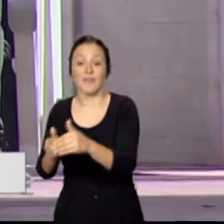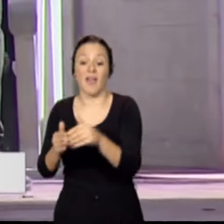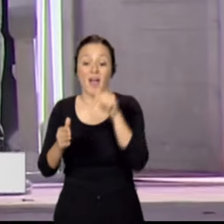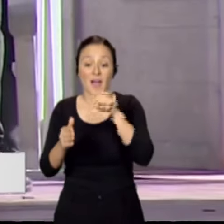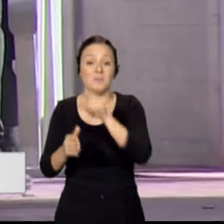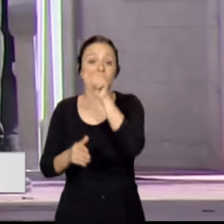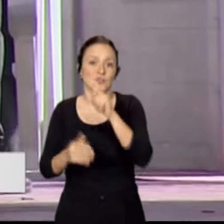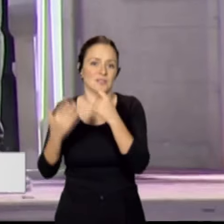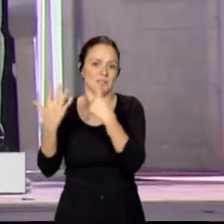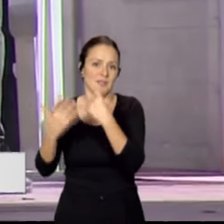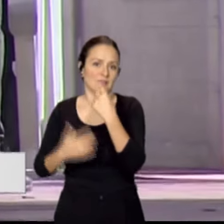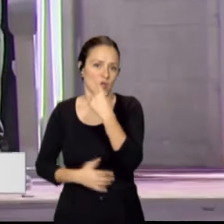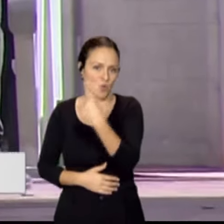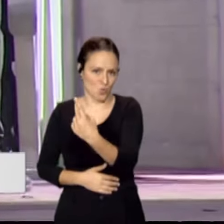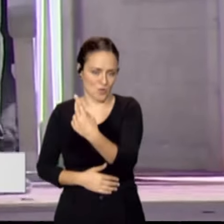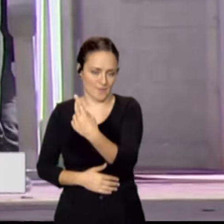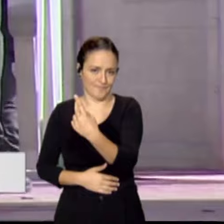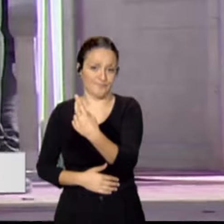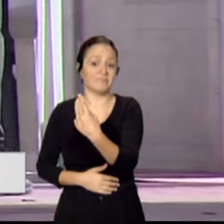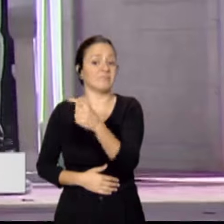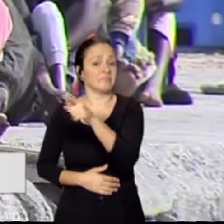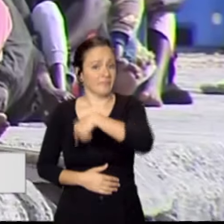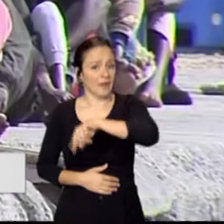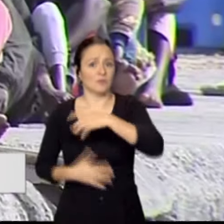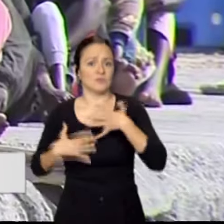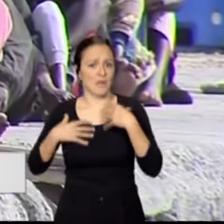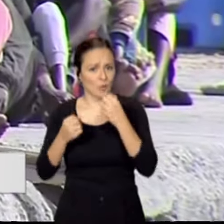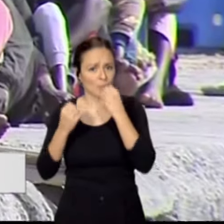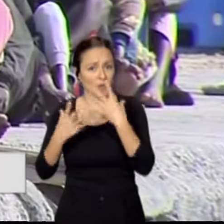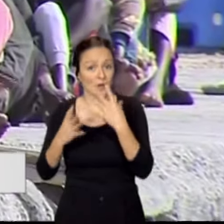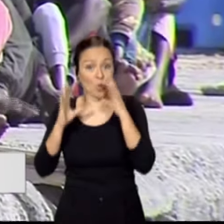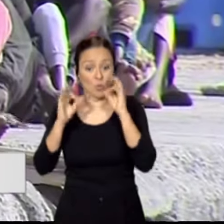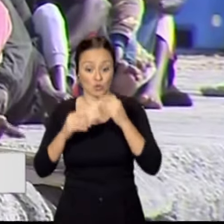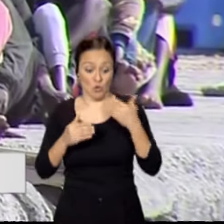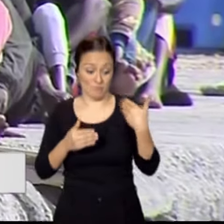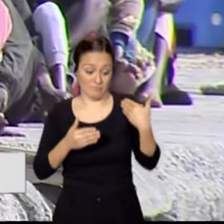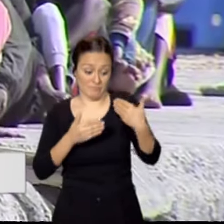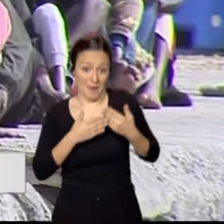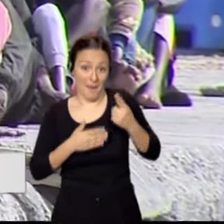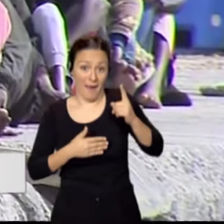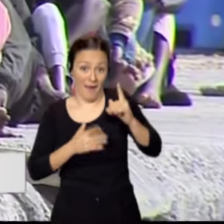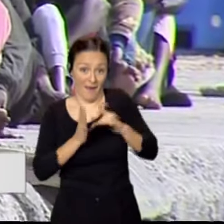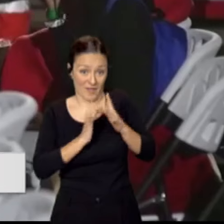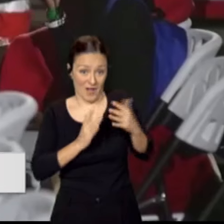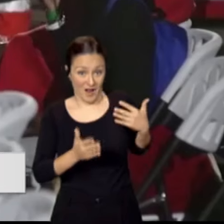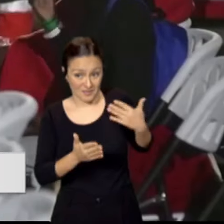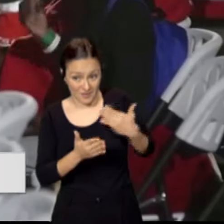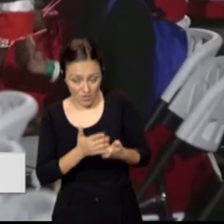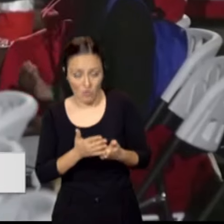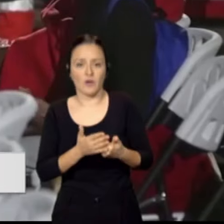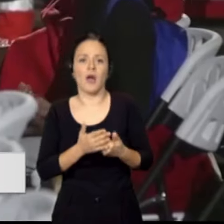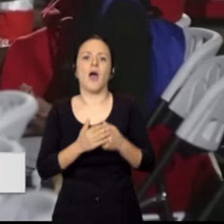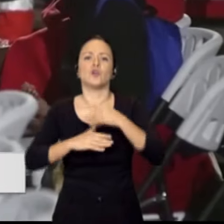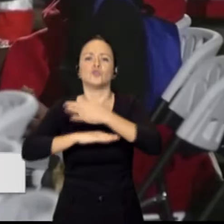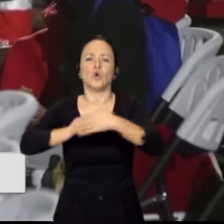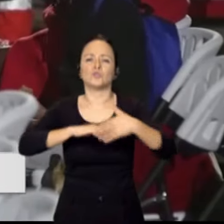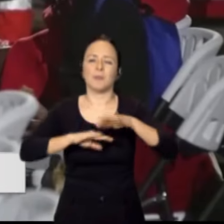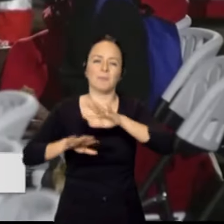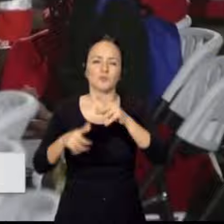61 personas todas en buen estado de salud en lo que va de este mes de abril han llegado a nuestras costas unas 900